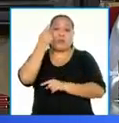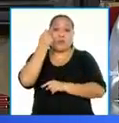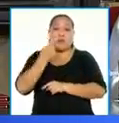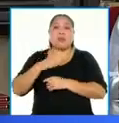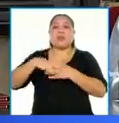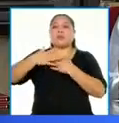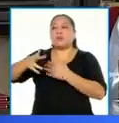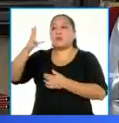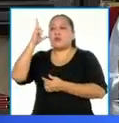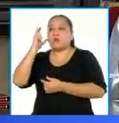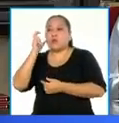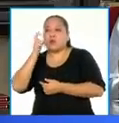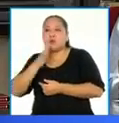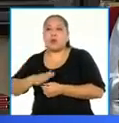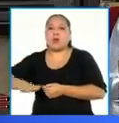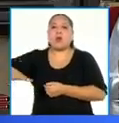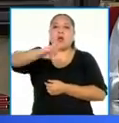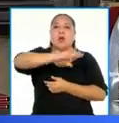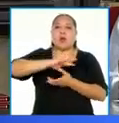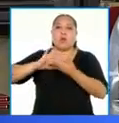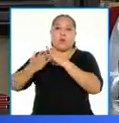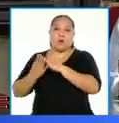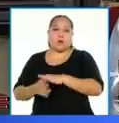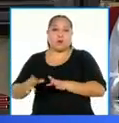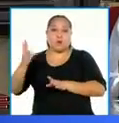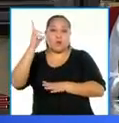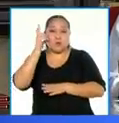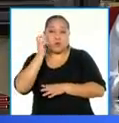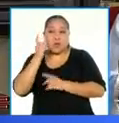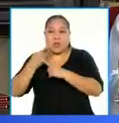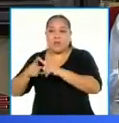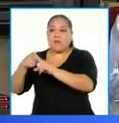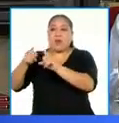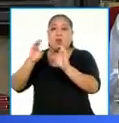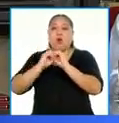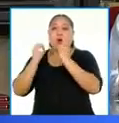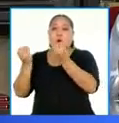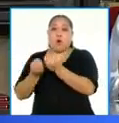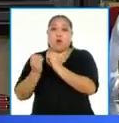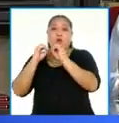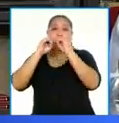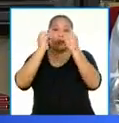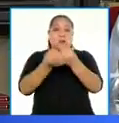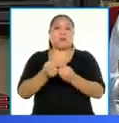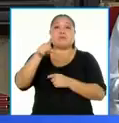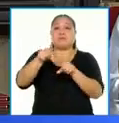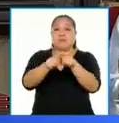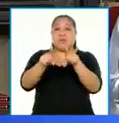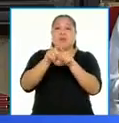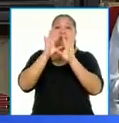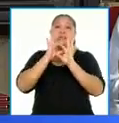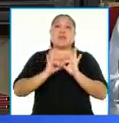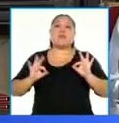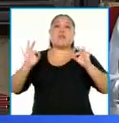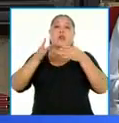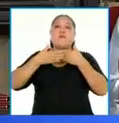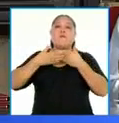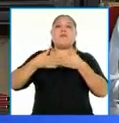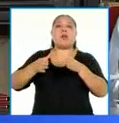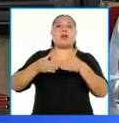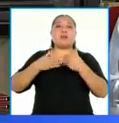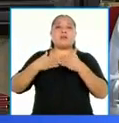de escuchar a la población, de escuchar a los diferentes gremios, que es importante ir